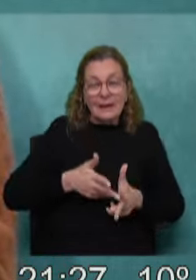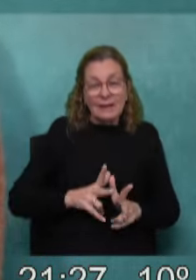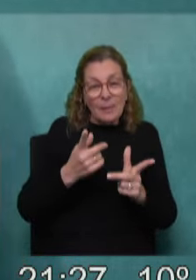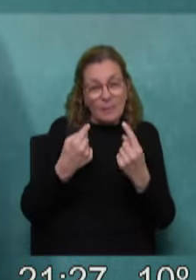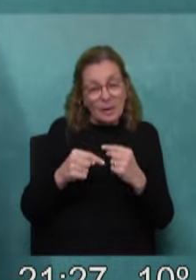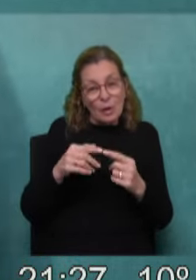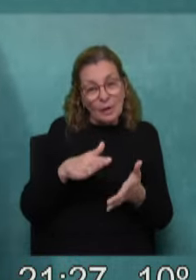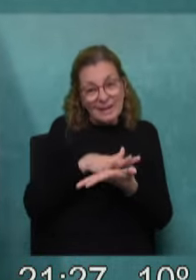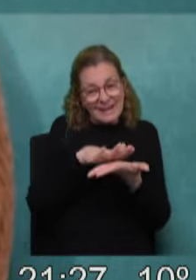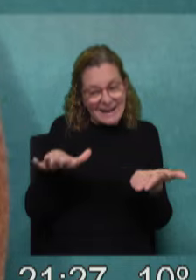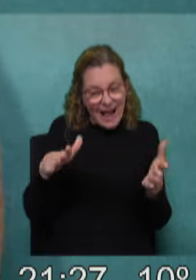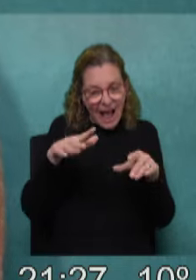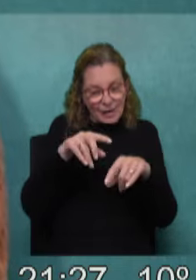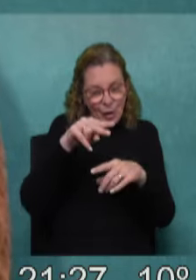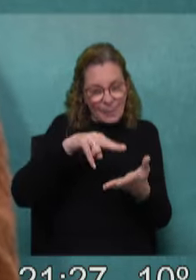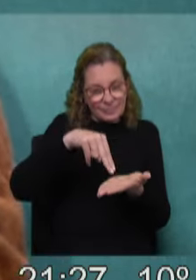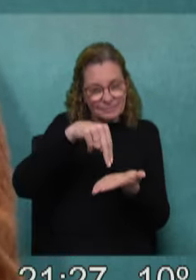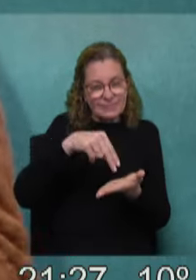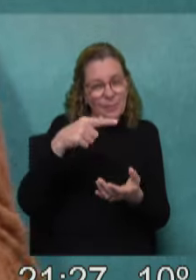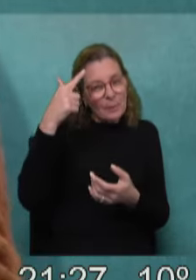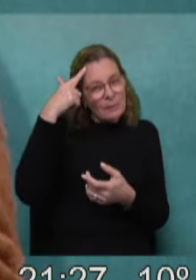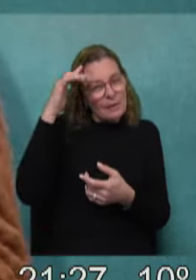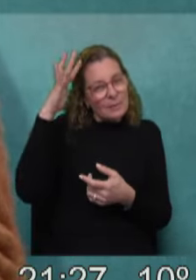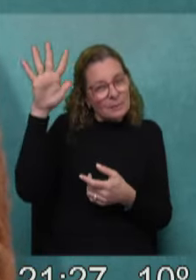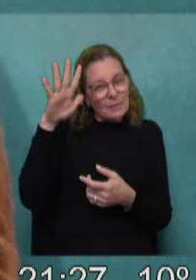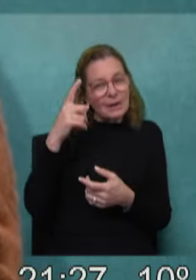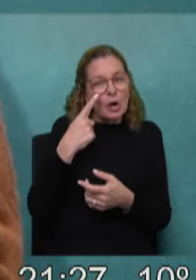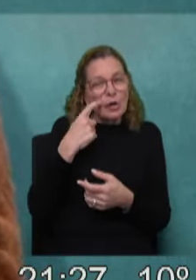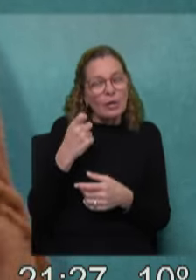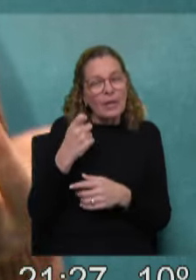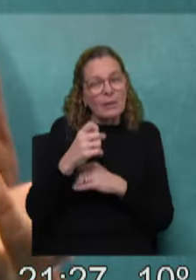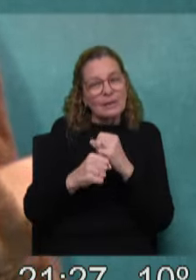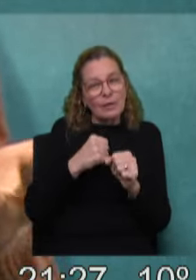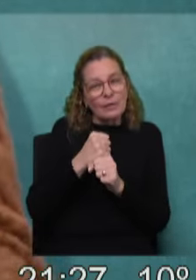lo del escenario y todo eso es algo que me fui dando cuenta con los años,